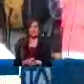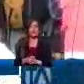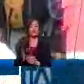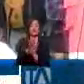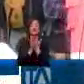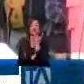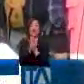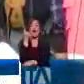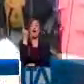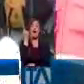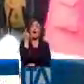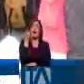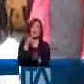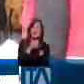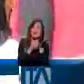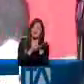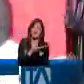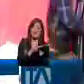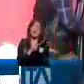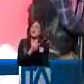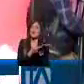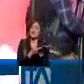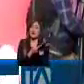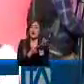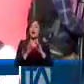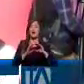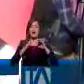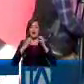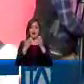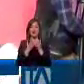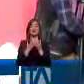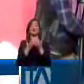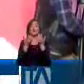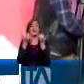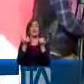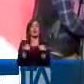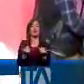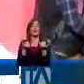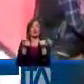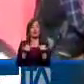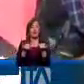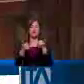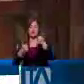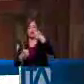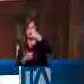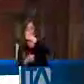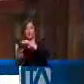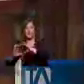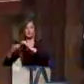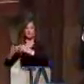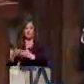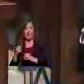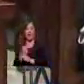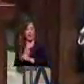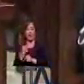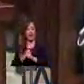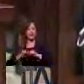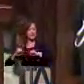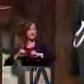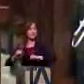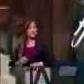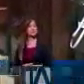ser analizados. Para ello, la comisión generó ya una subcomisión. Al recibir el proyecto,